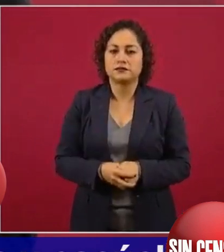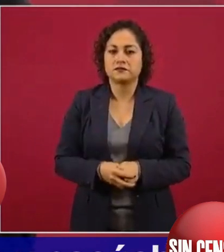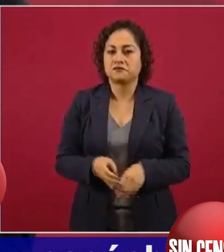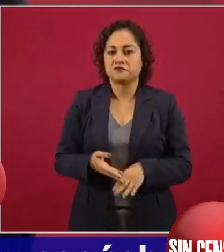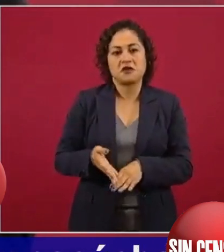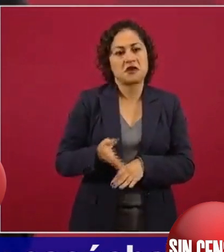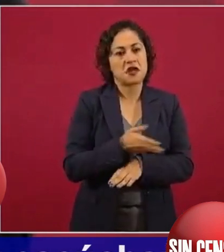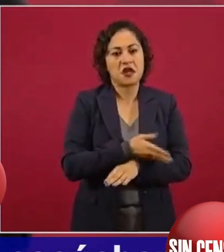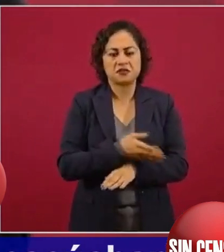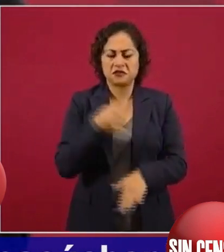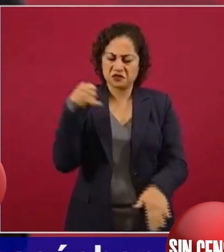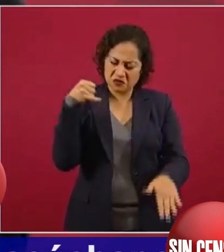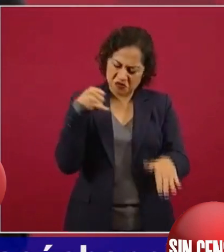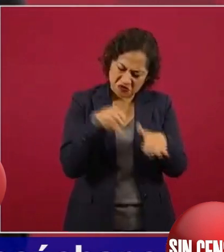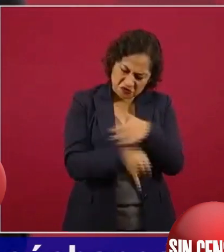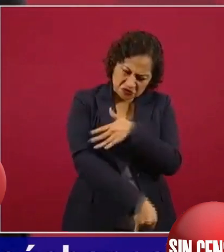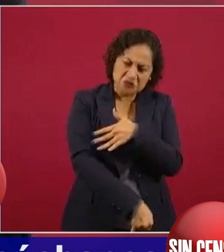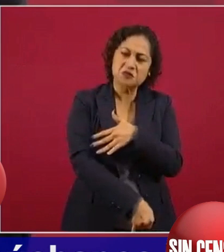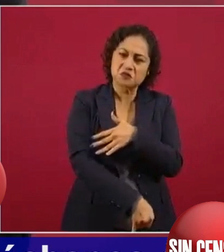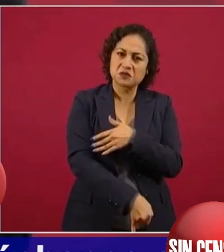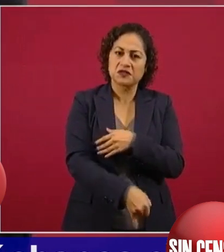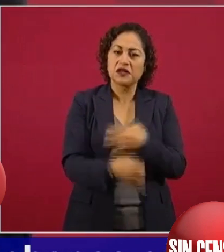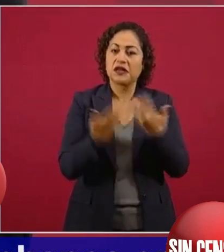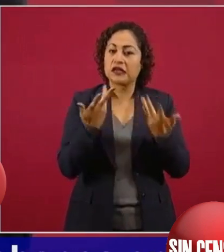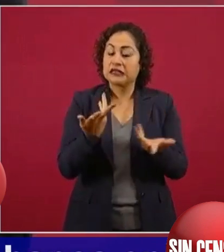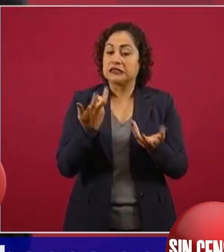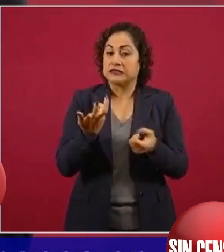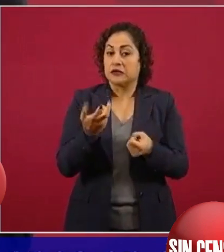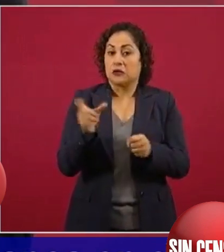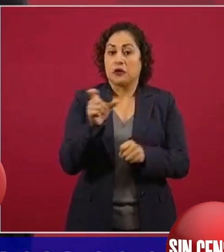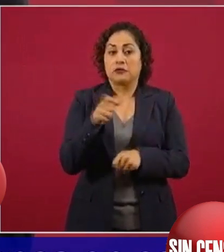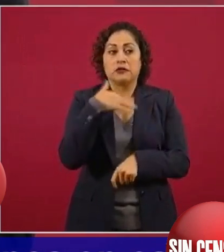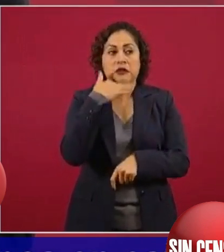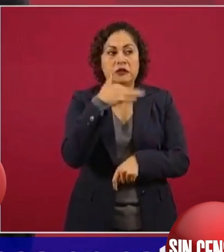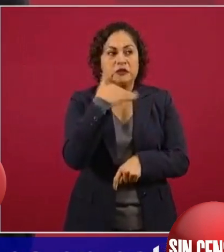enraizada la práctica de la corrupción,